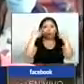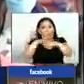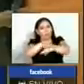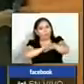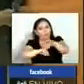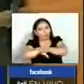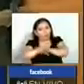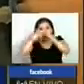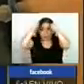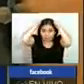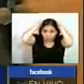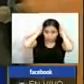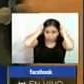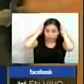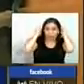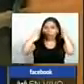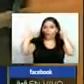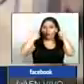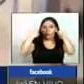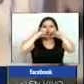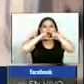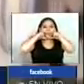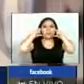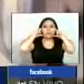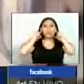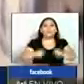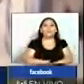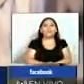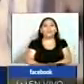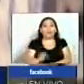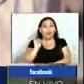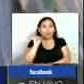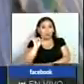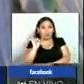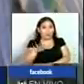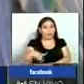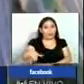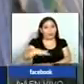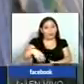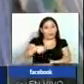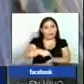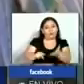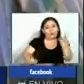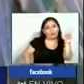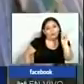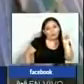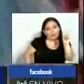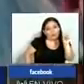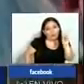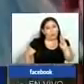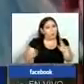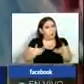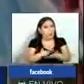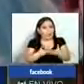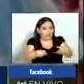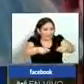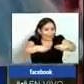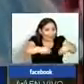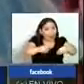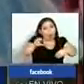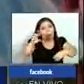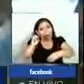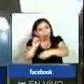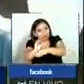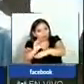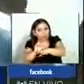Y lo que es De uso obligatorio La mascarilla En el centro De San Salvador Se puede encontrar De todo tipo Desde tela A las recomendables